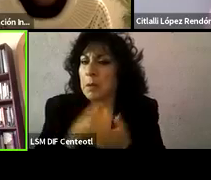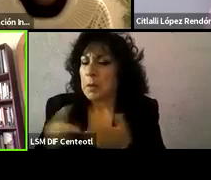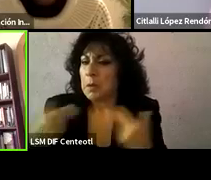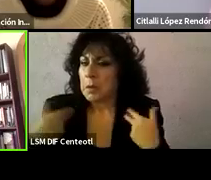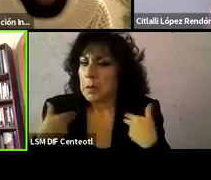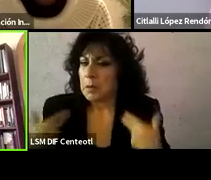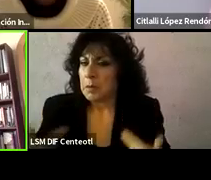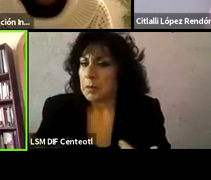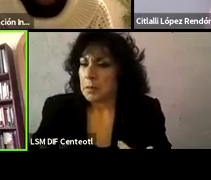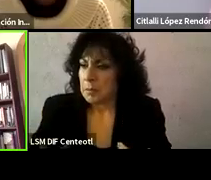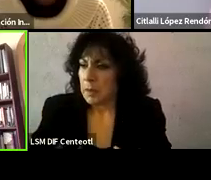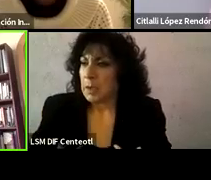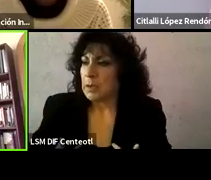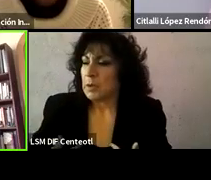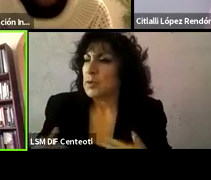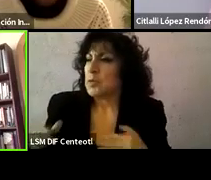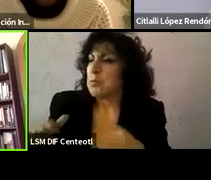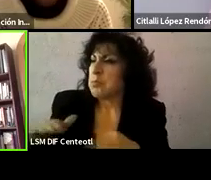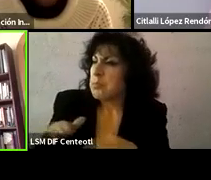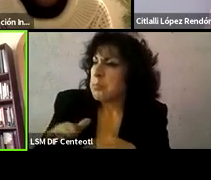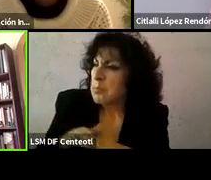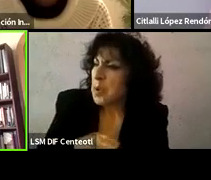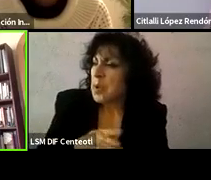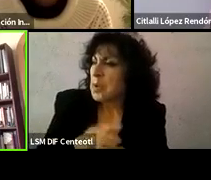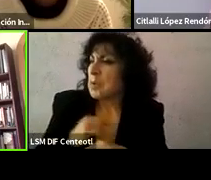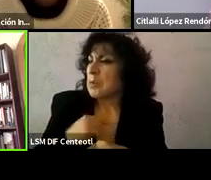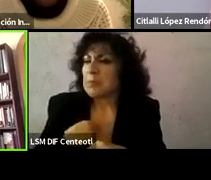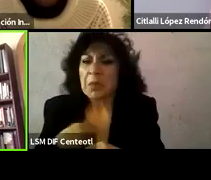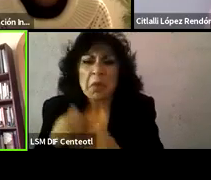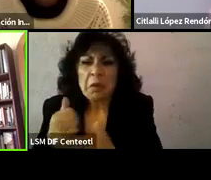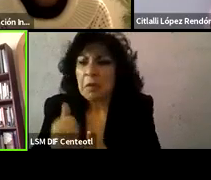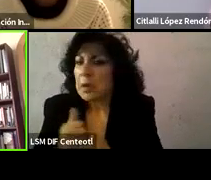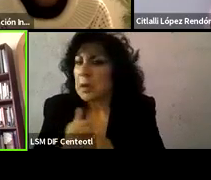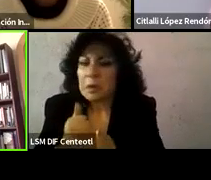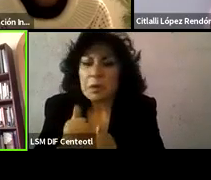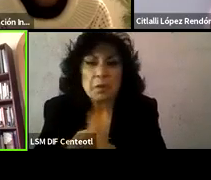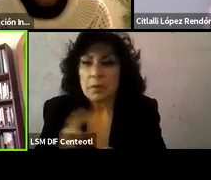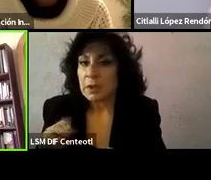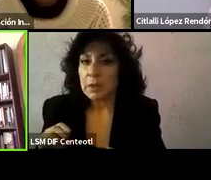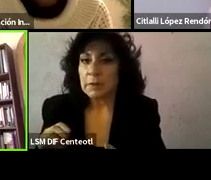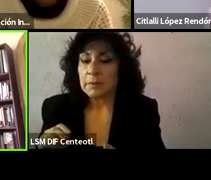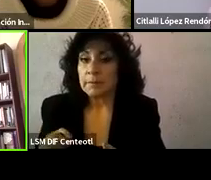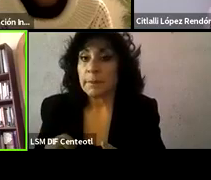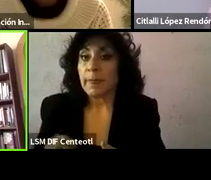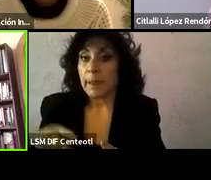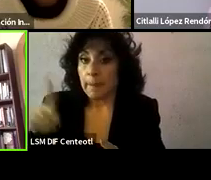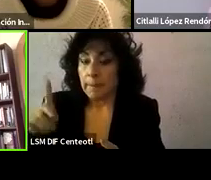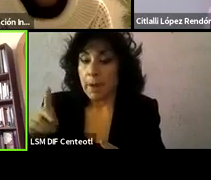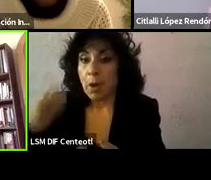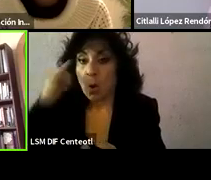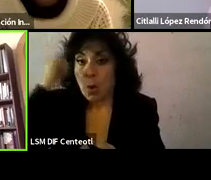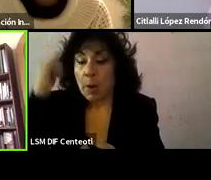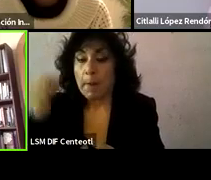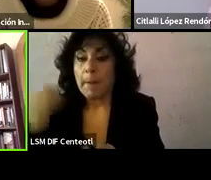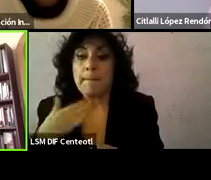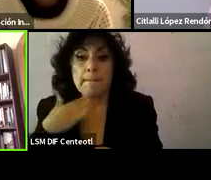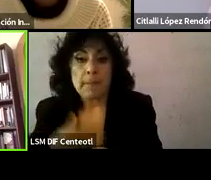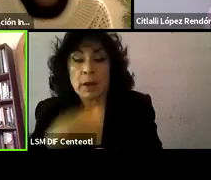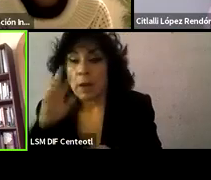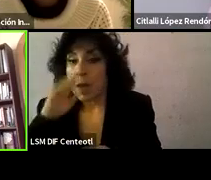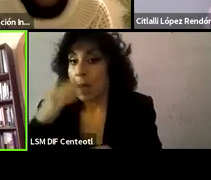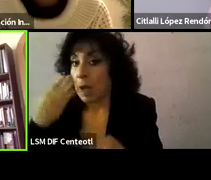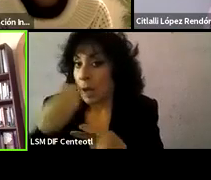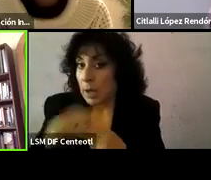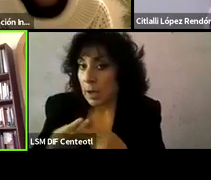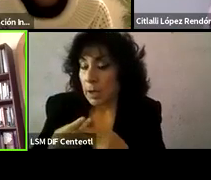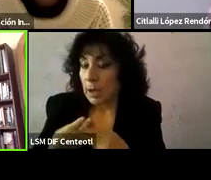un cambio ahí y creo que el meter la idea de la justicia y de la responsabilidad que